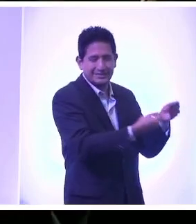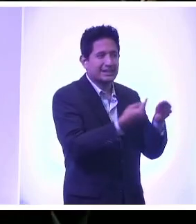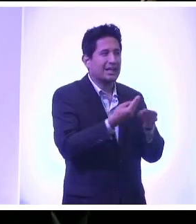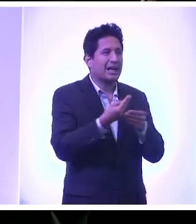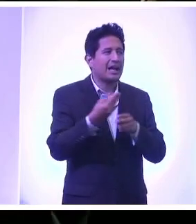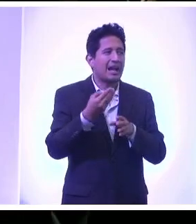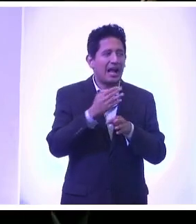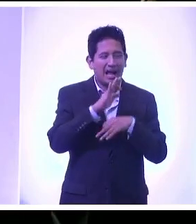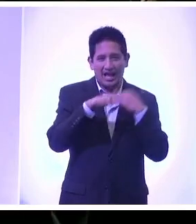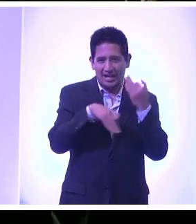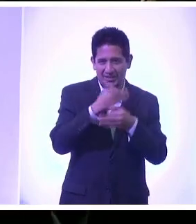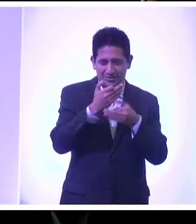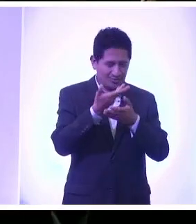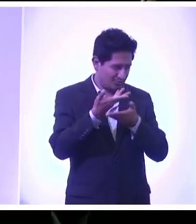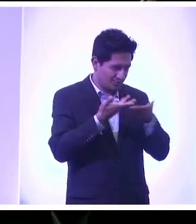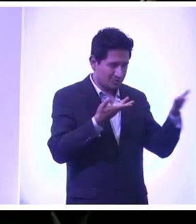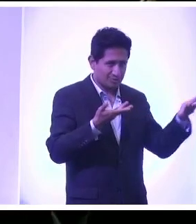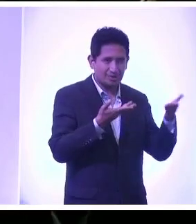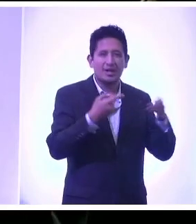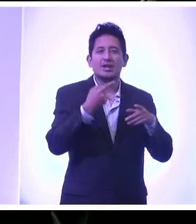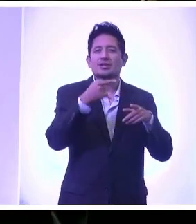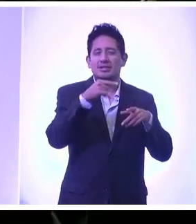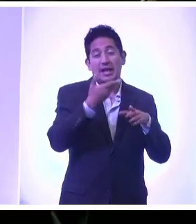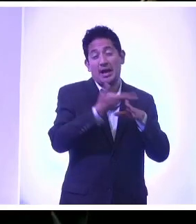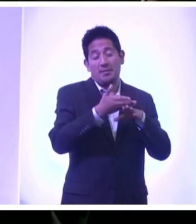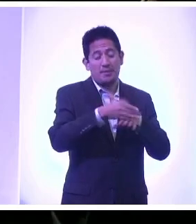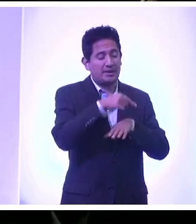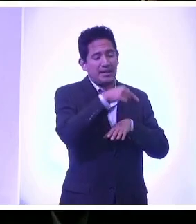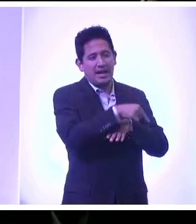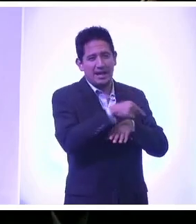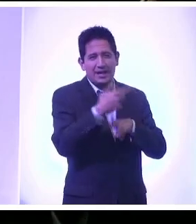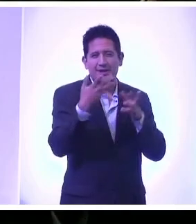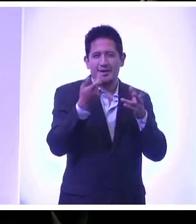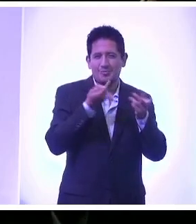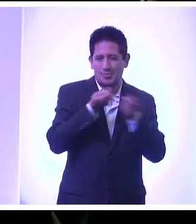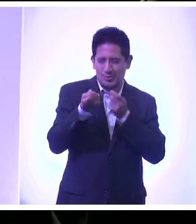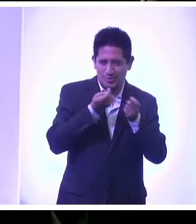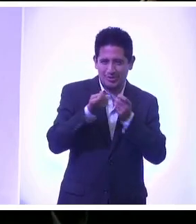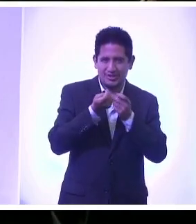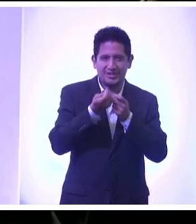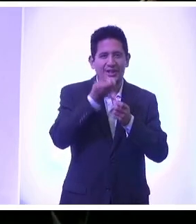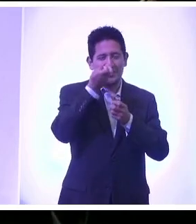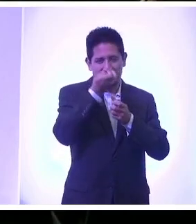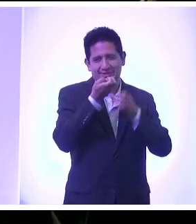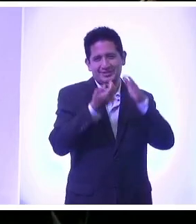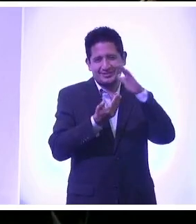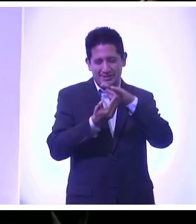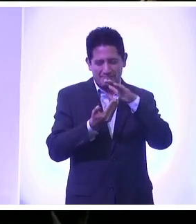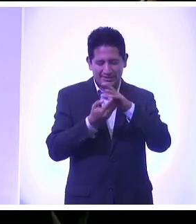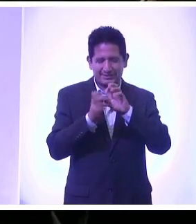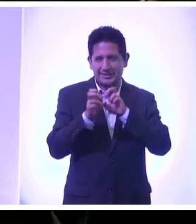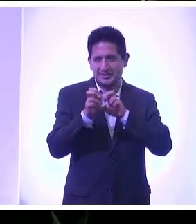calvo Gallegos quien fue el moderador de este panel